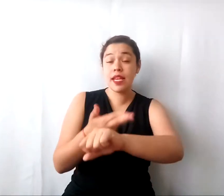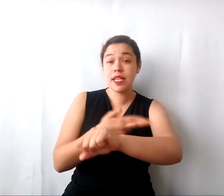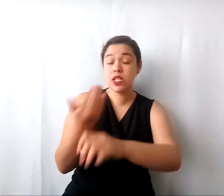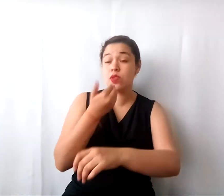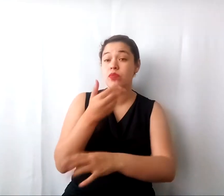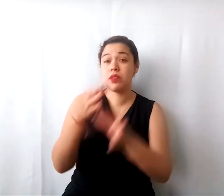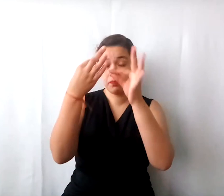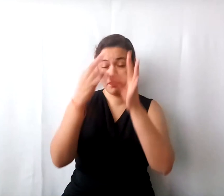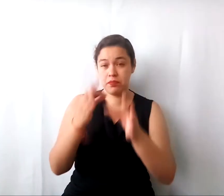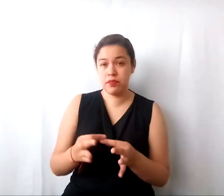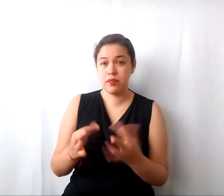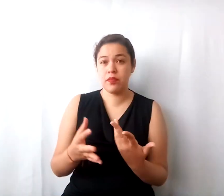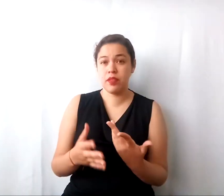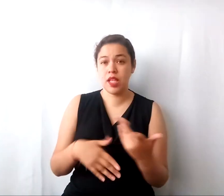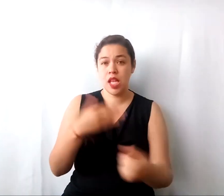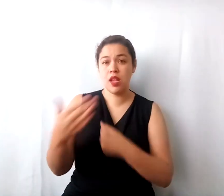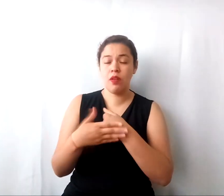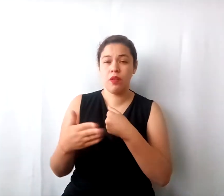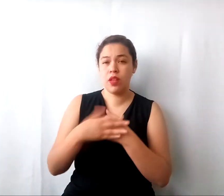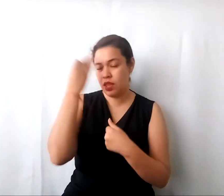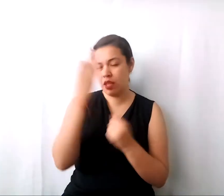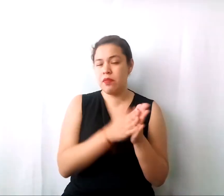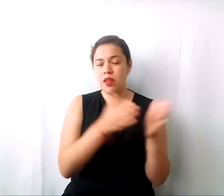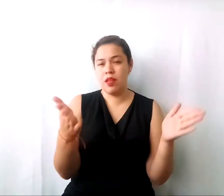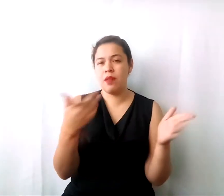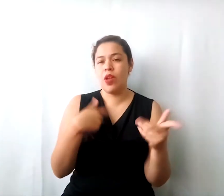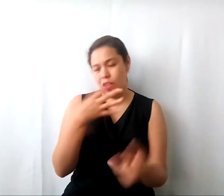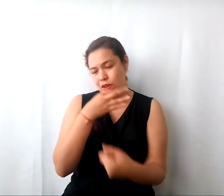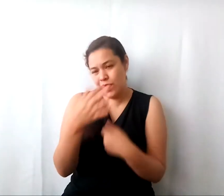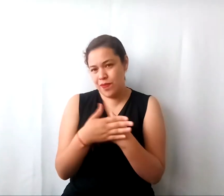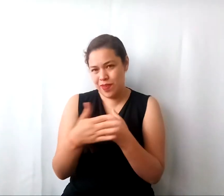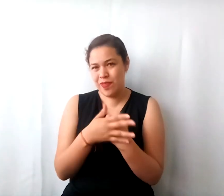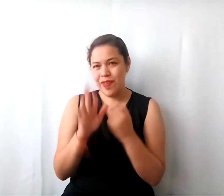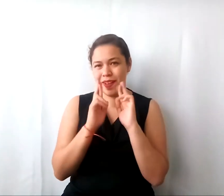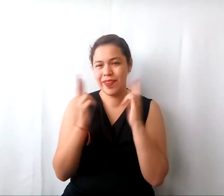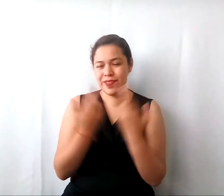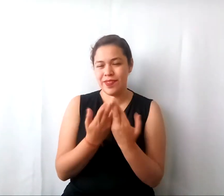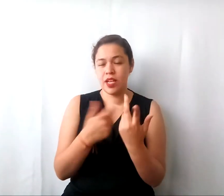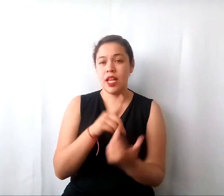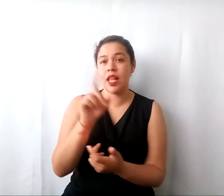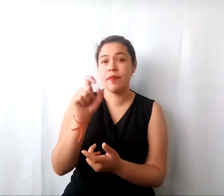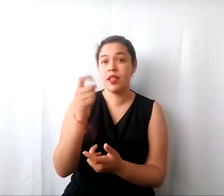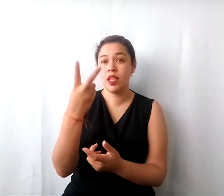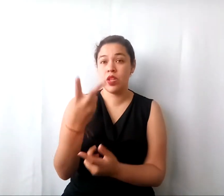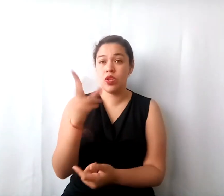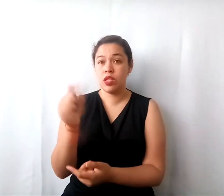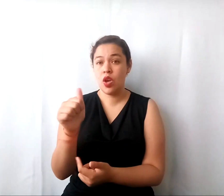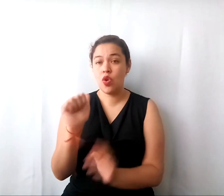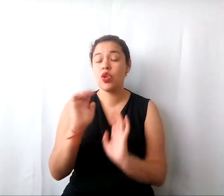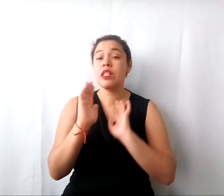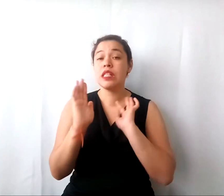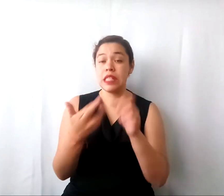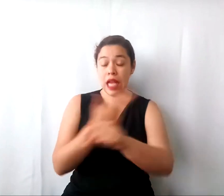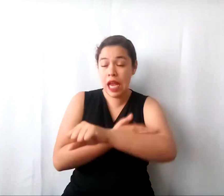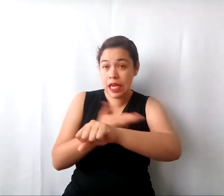cuenten, porque en la próxima sesión vamos a ver todos los plazos, pero de inicio les adelanto que es el 22 de agosto, cuando ya tienen que contar con el